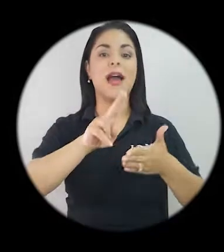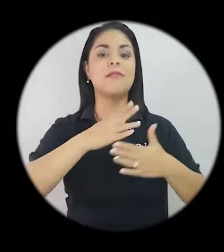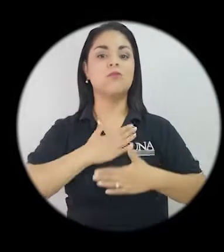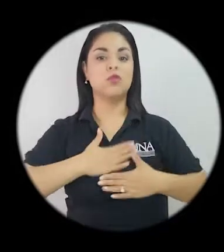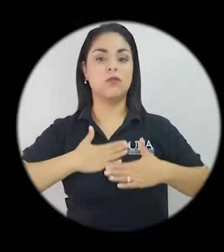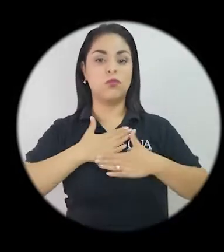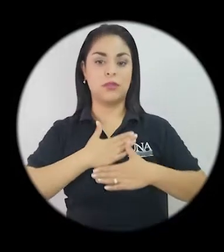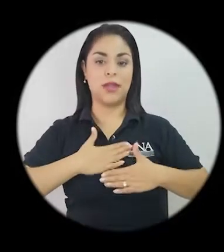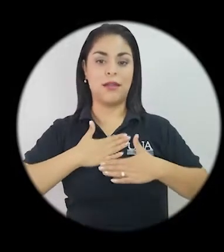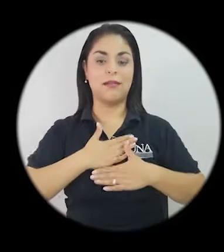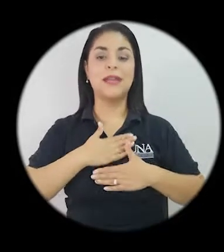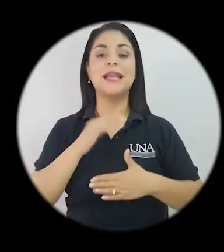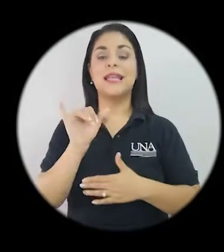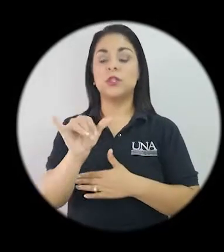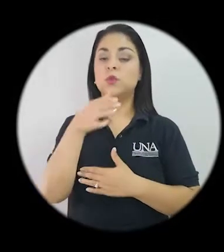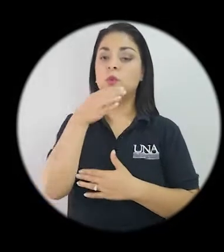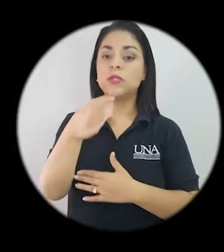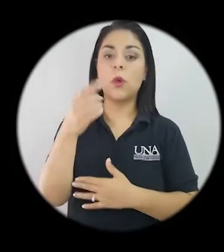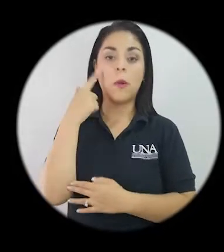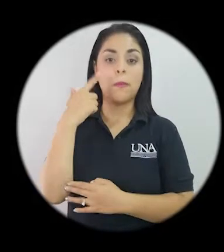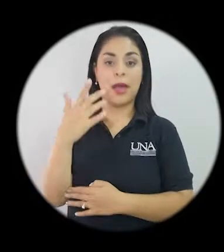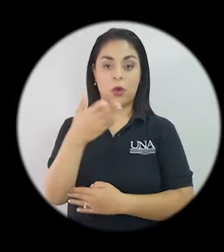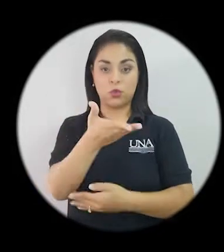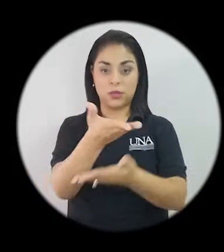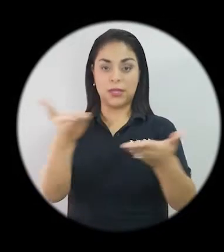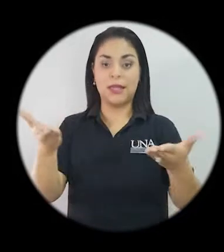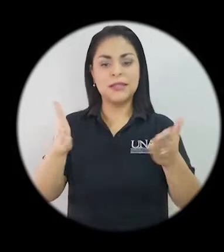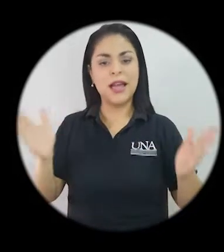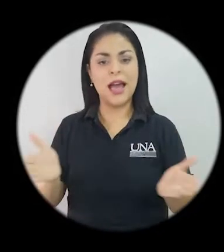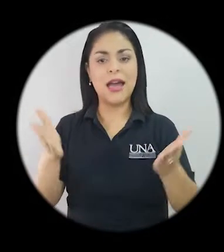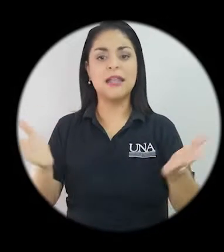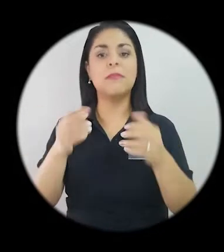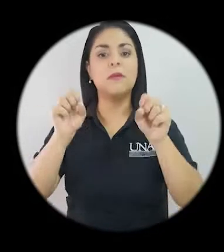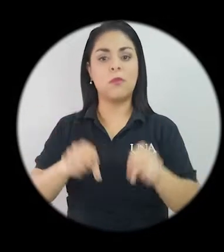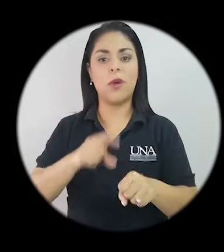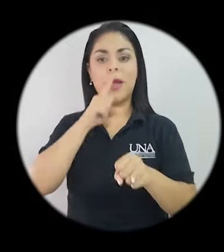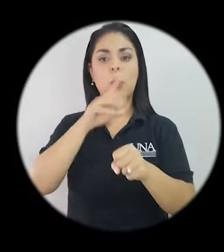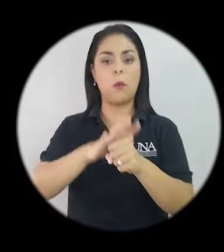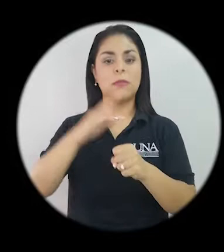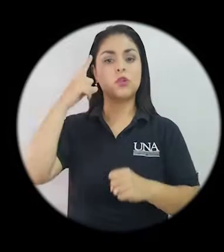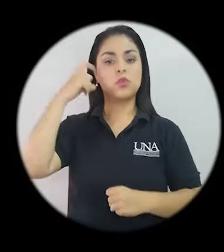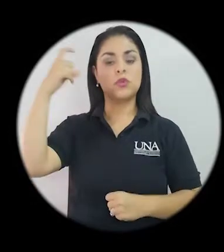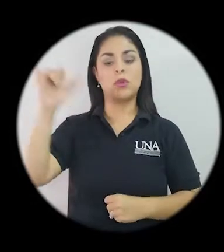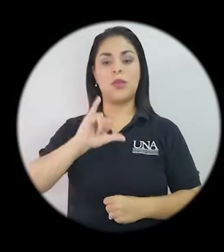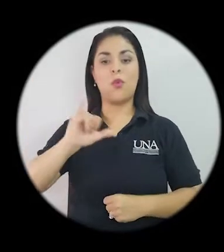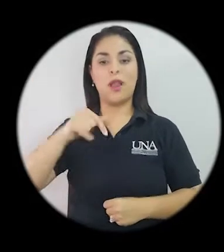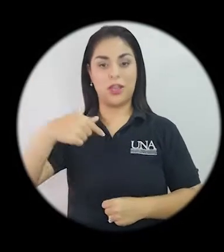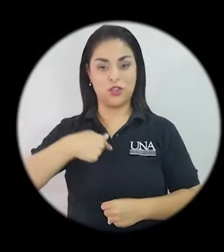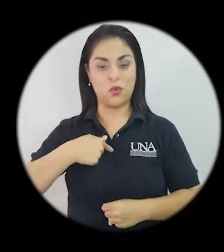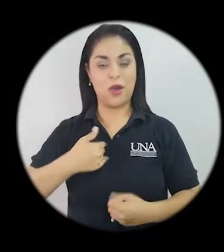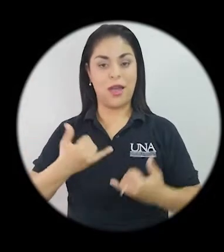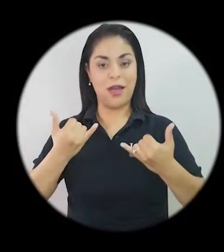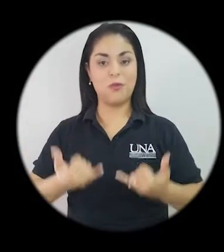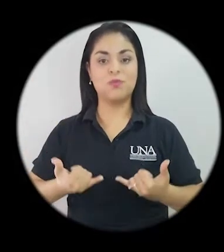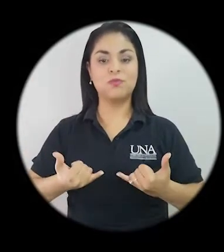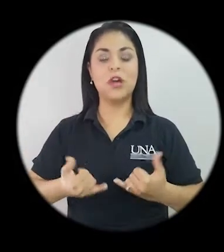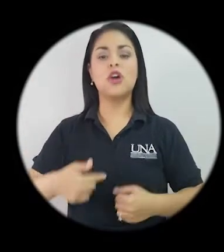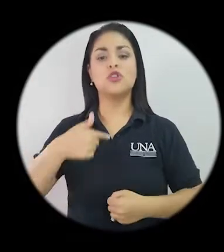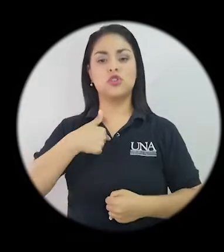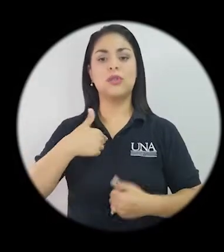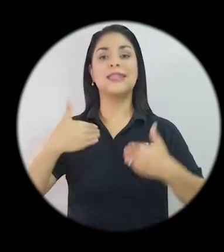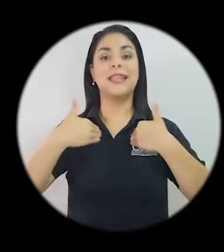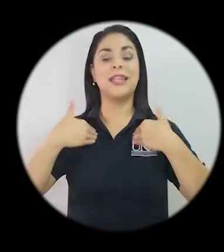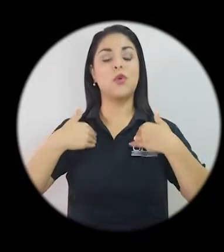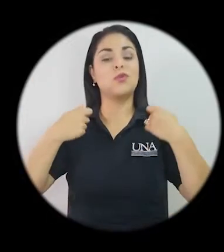uno. Entonces, ese es mi consejo, que se animen y que puedan cumplir sus sueños como ahorita lo estoy cumpliendo. He tenido la